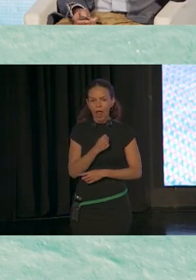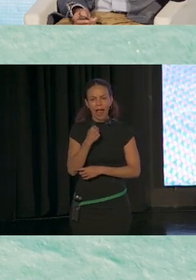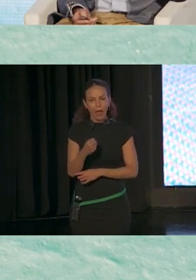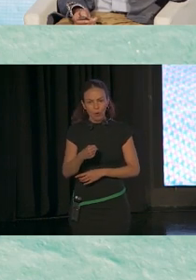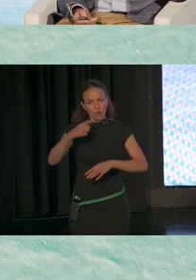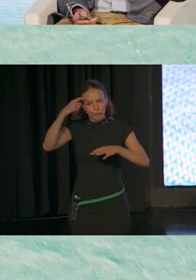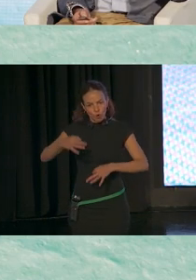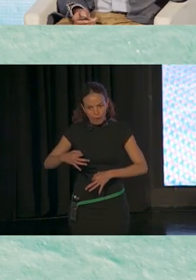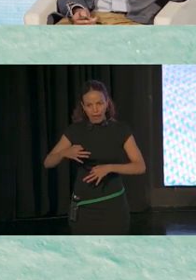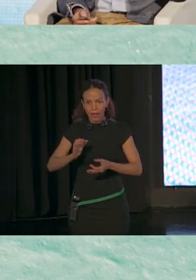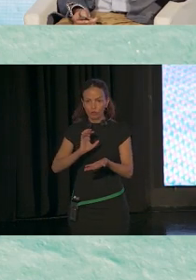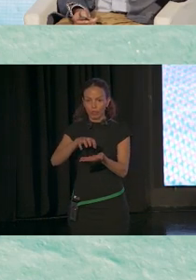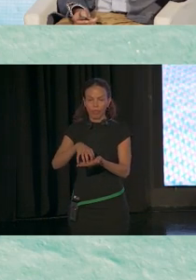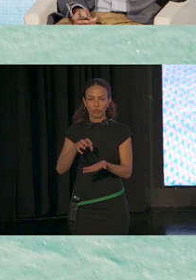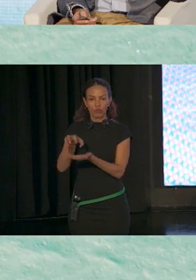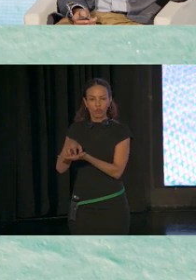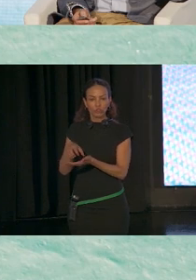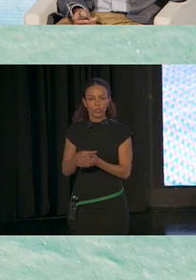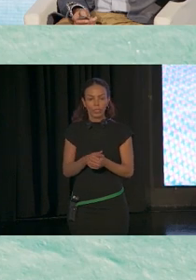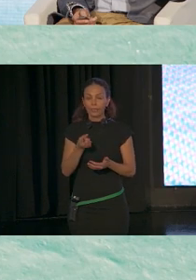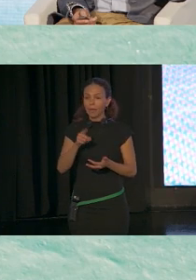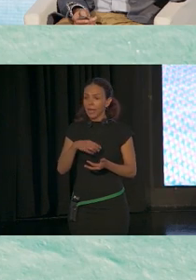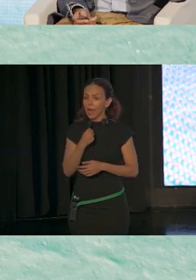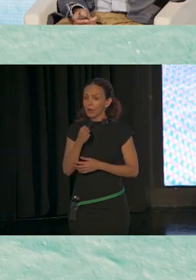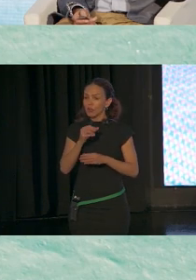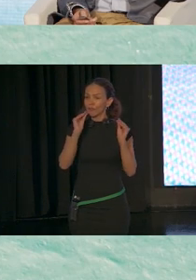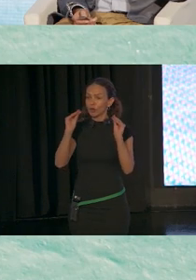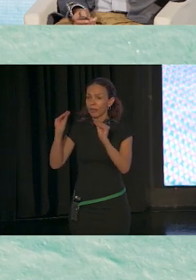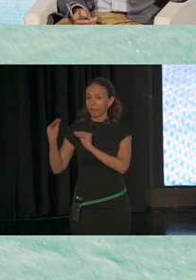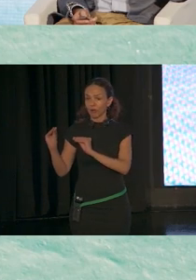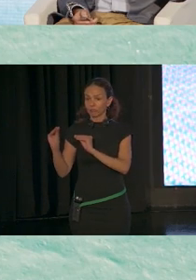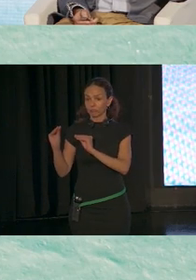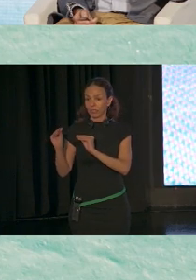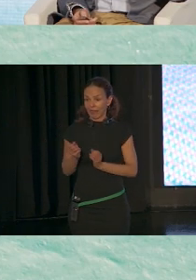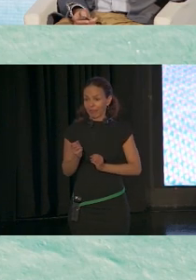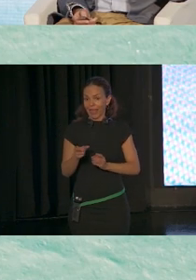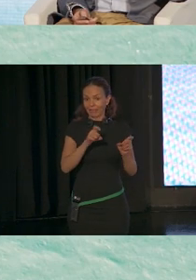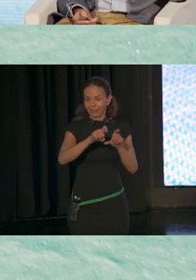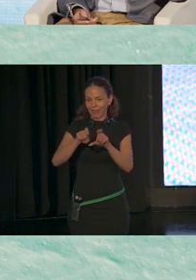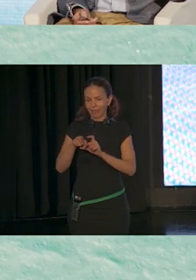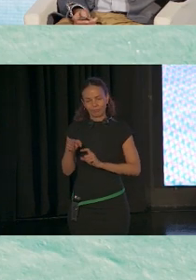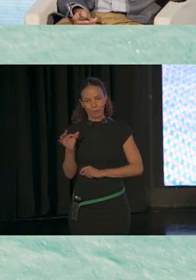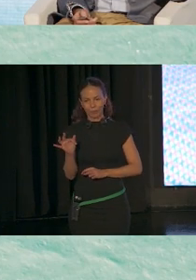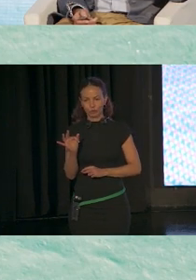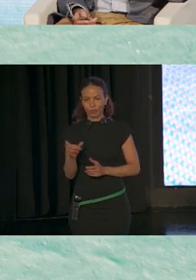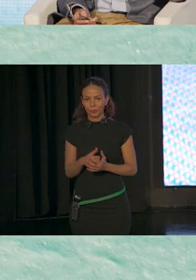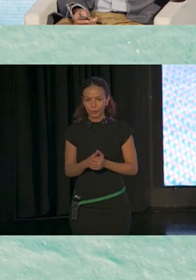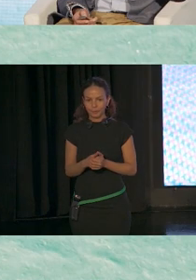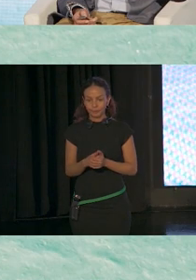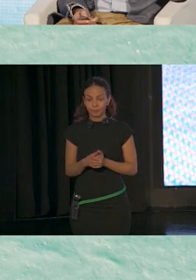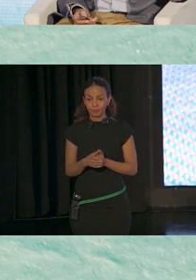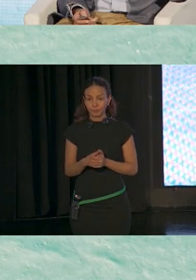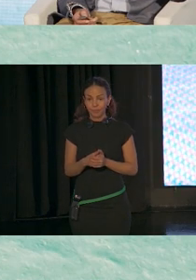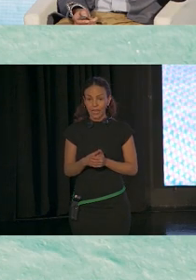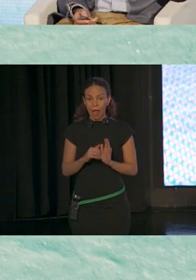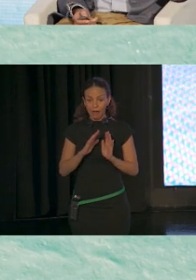a los centros, apoyo en la formación por parte de las entidades como algo muy positivo. Se consigue